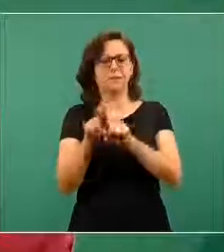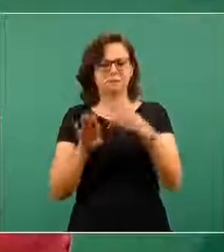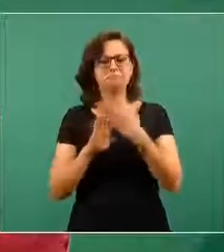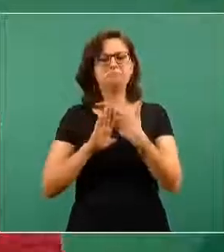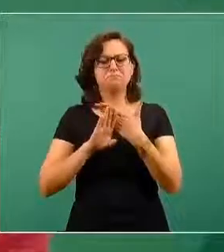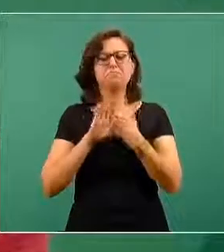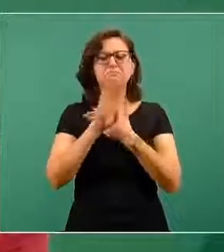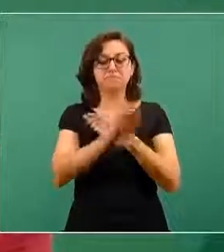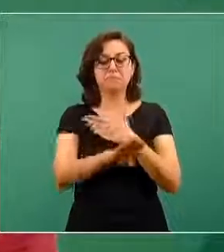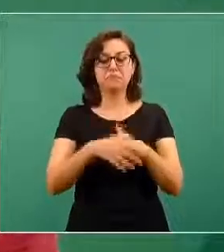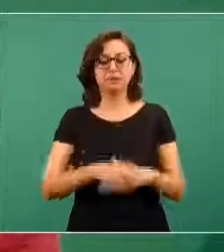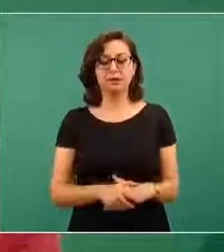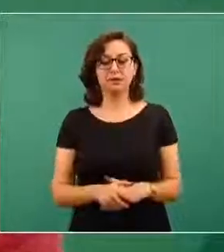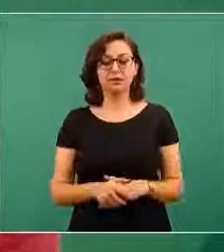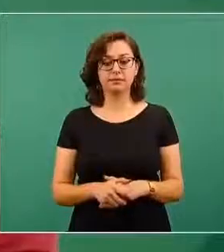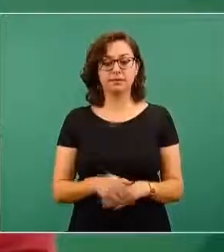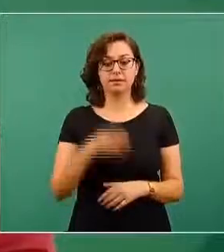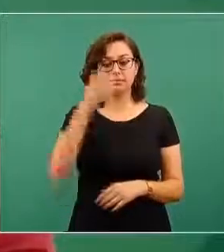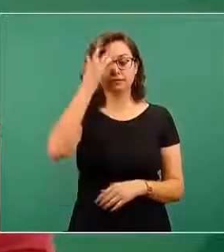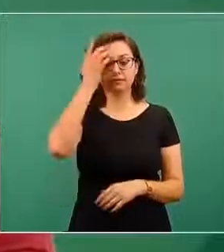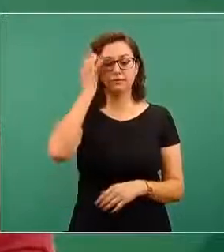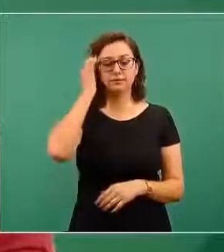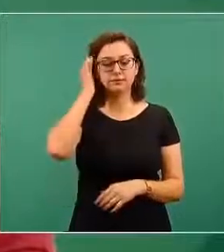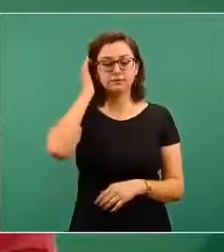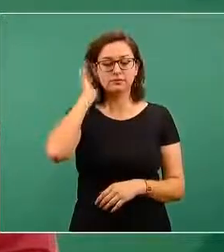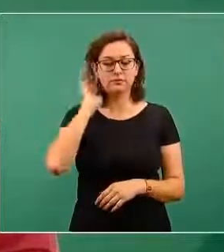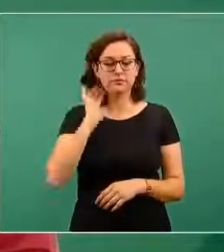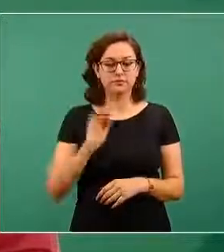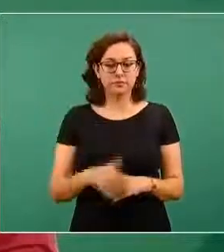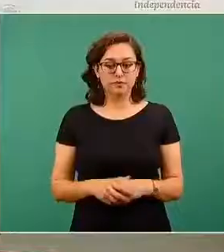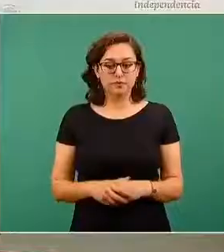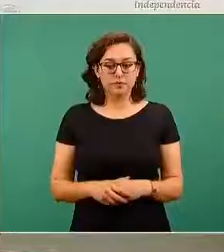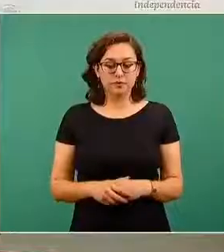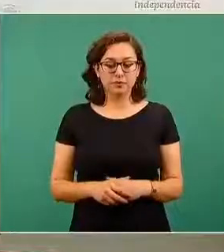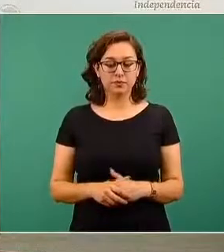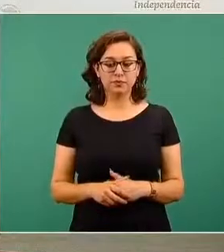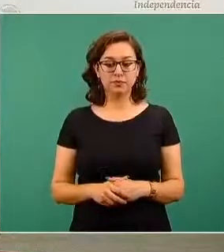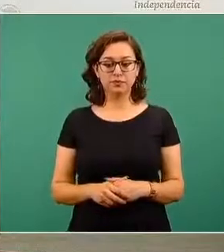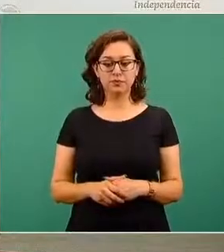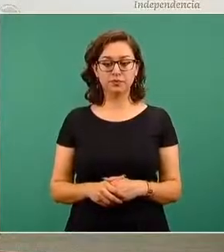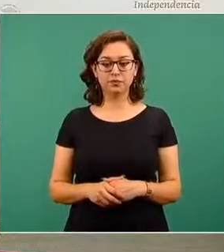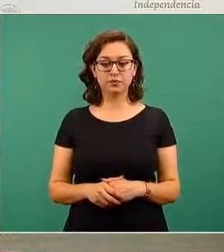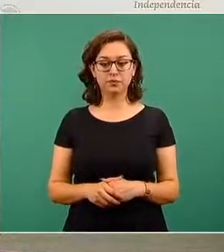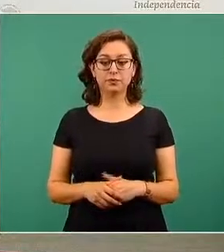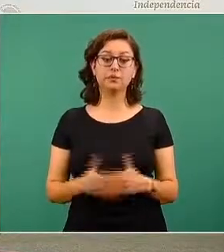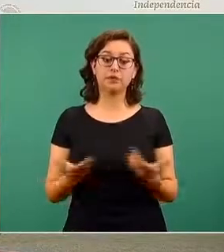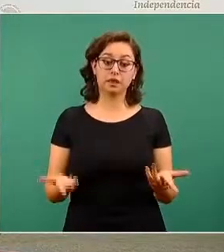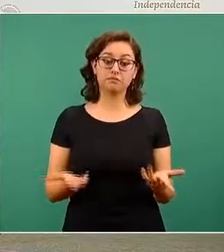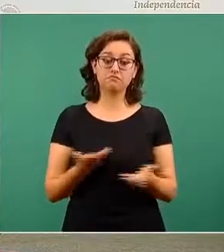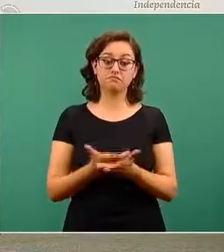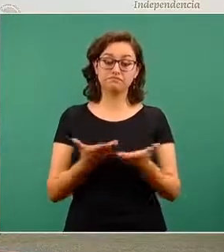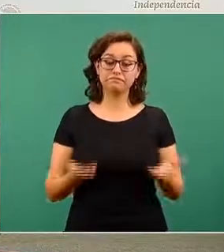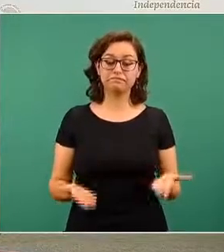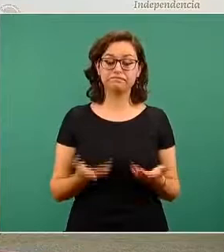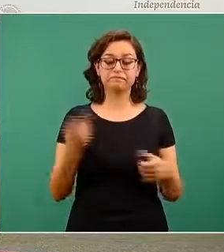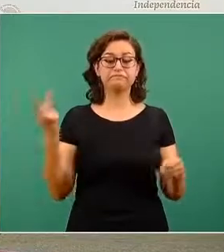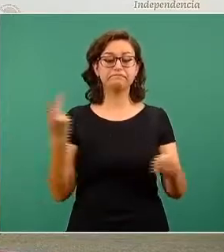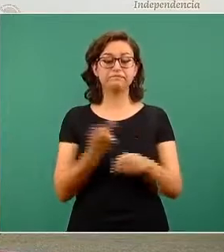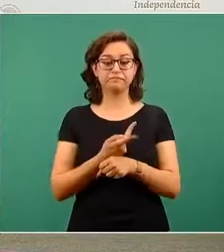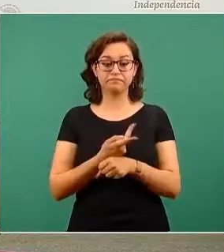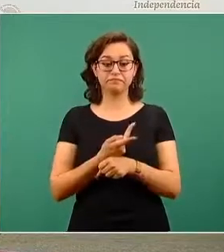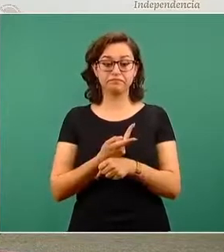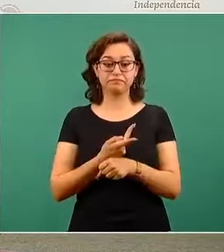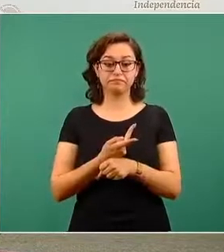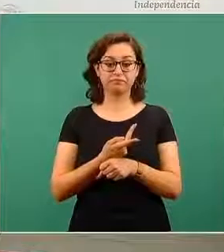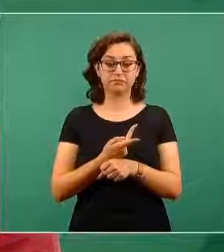leve. Ahora, queda un objetivo adicional que tiene mucha importancia en salud pública, que es la